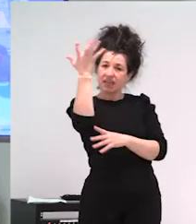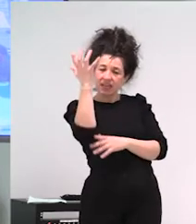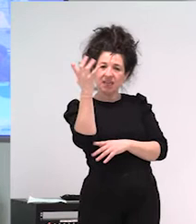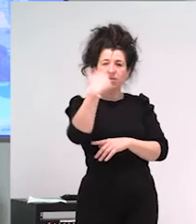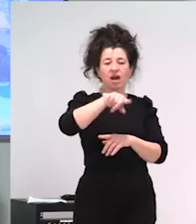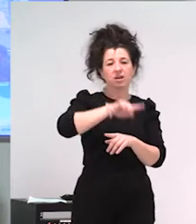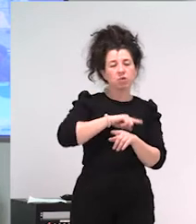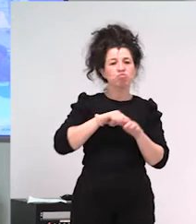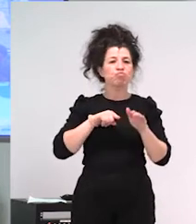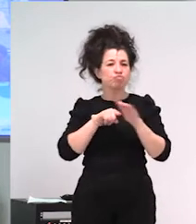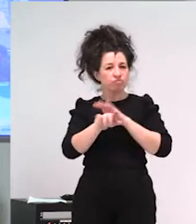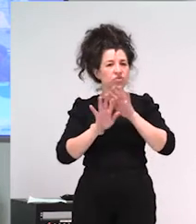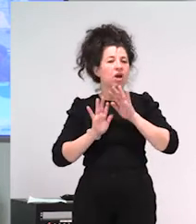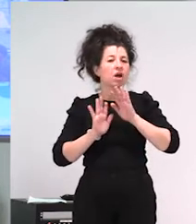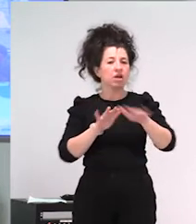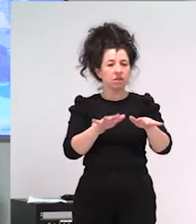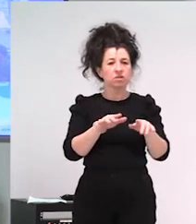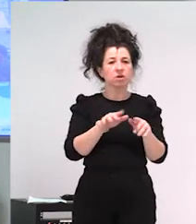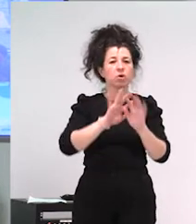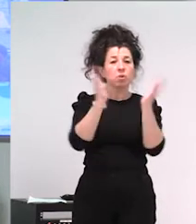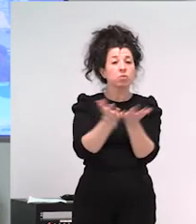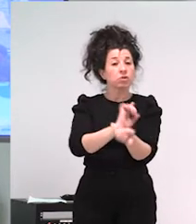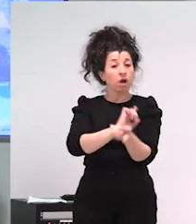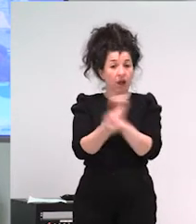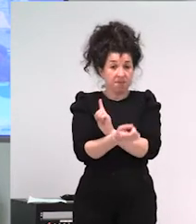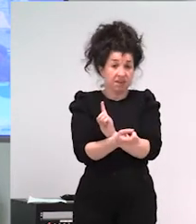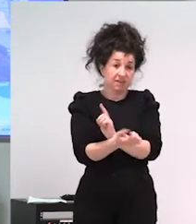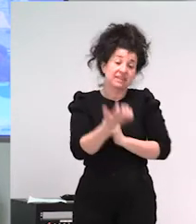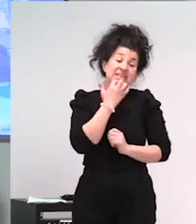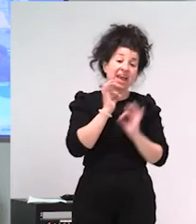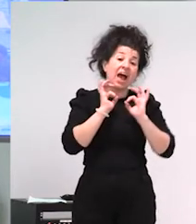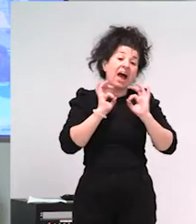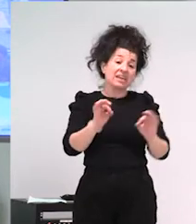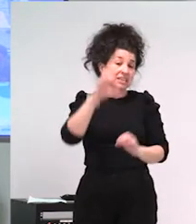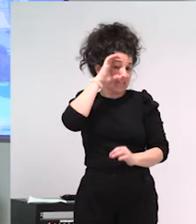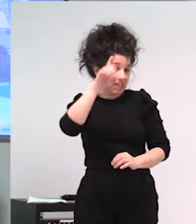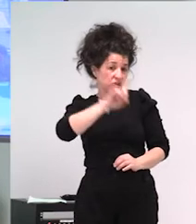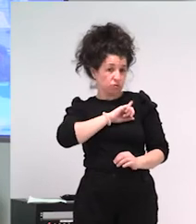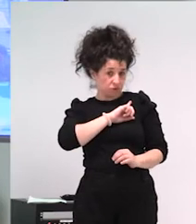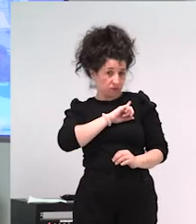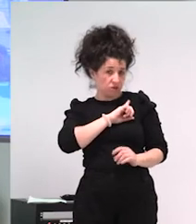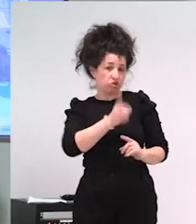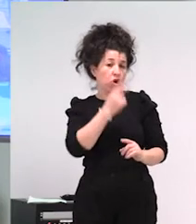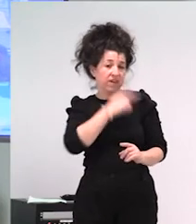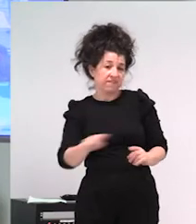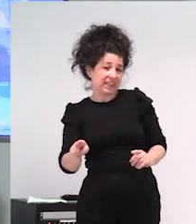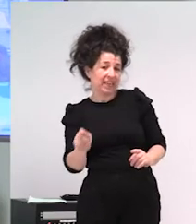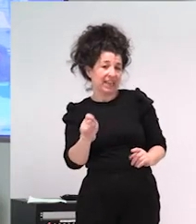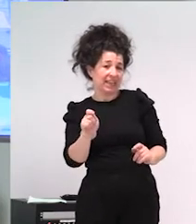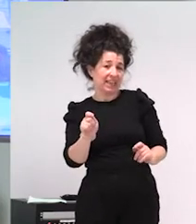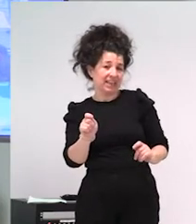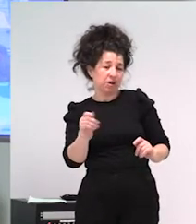a nosotras, tienen una mirada, van a cambiar el mundo, etc. A ver si así nos escuchan en lugar de infantilizarnos solo. Y en este